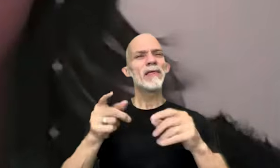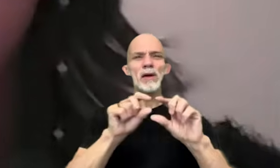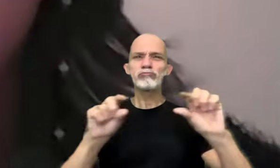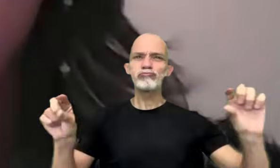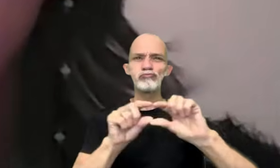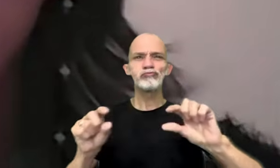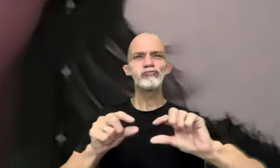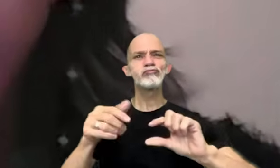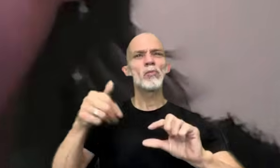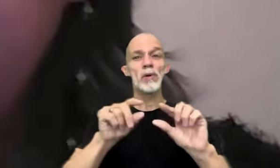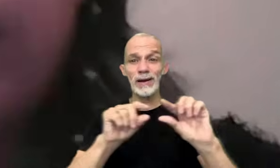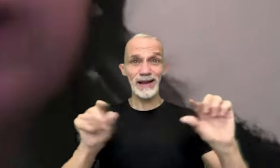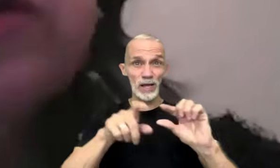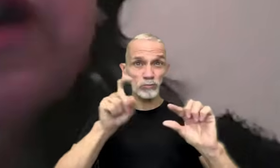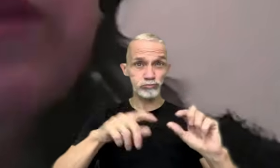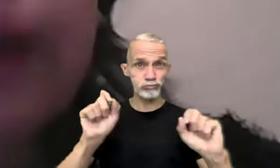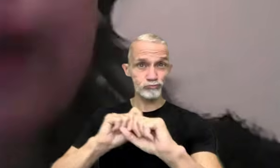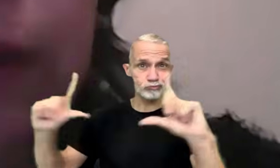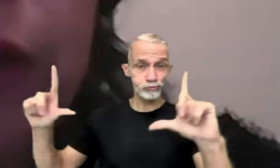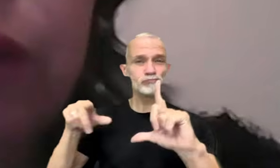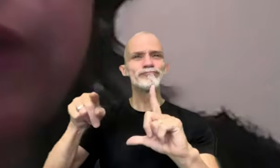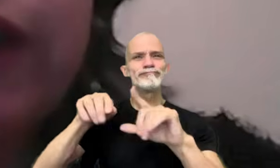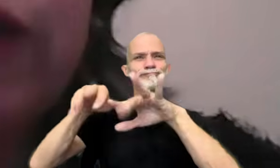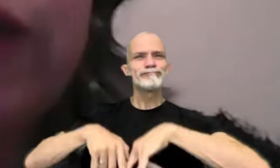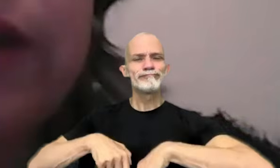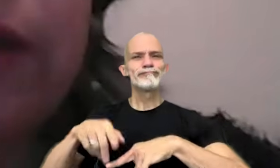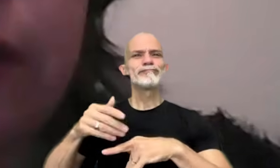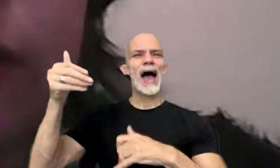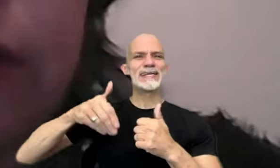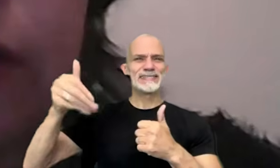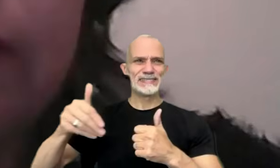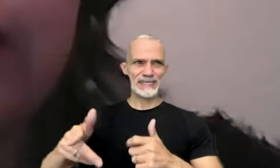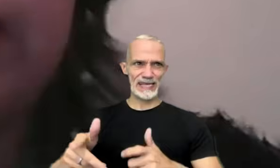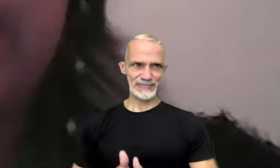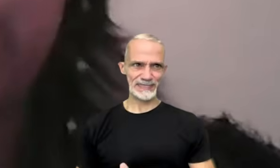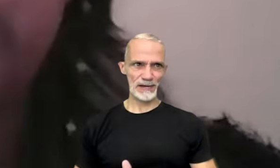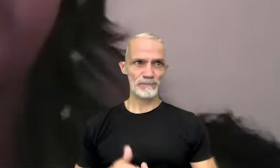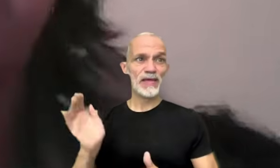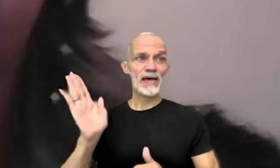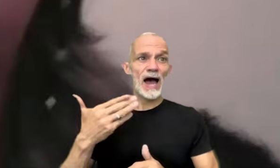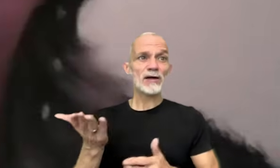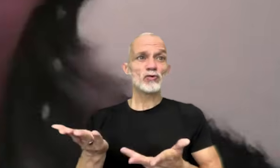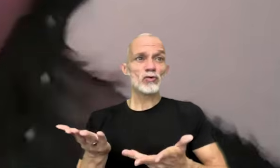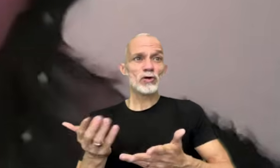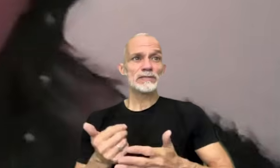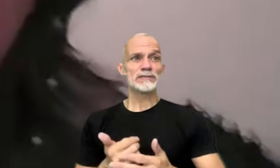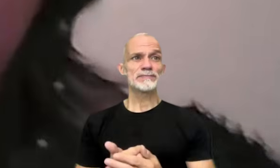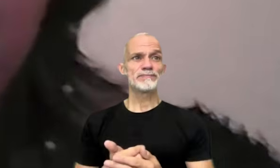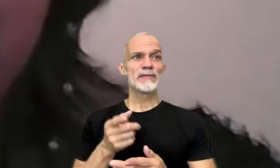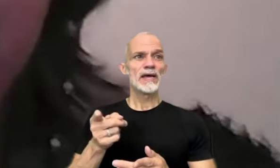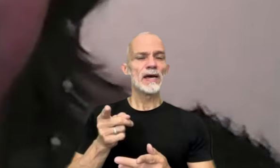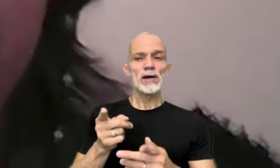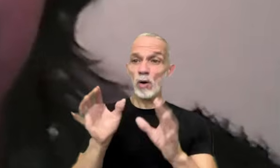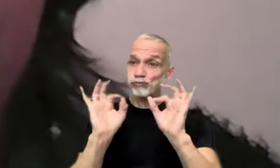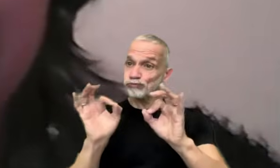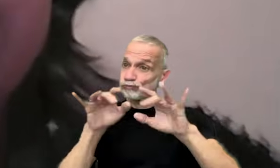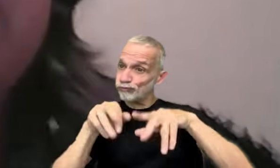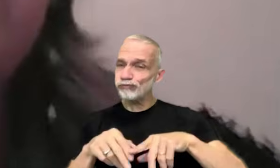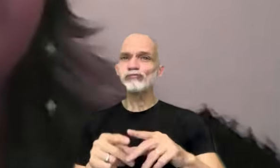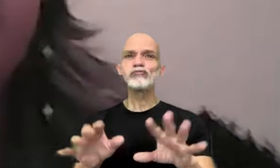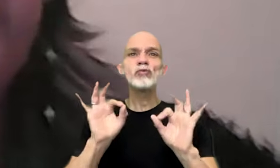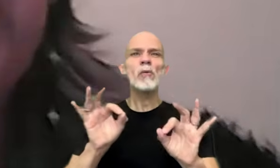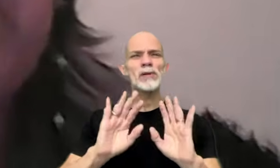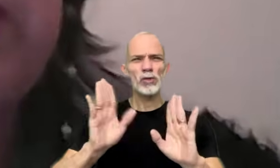también un link en el chat para que vayan completando la asistencia. A todos aquellos que completen